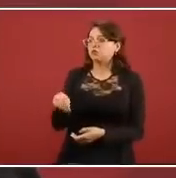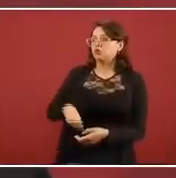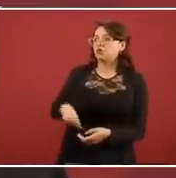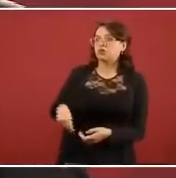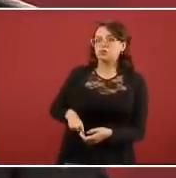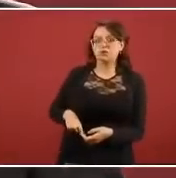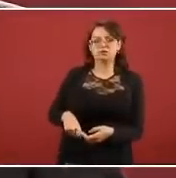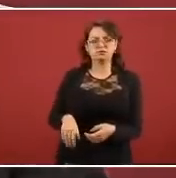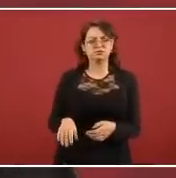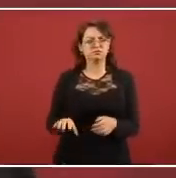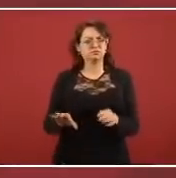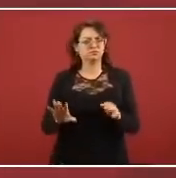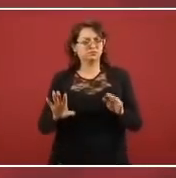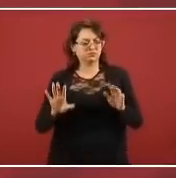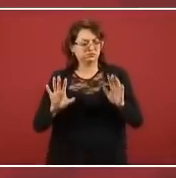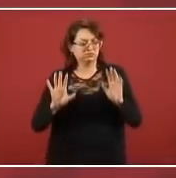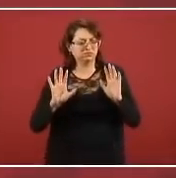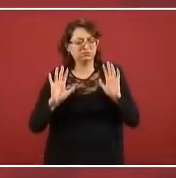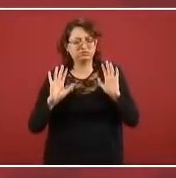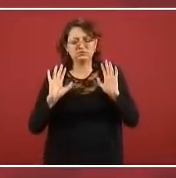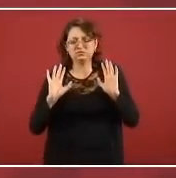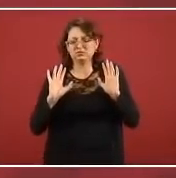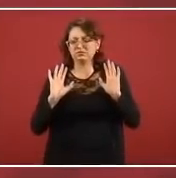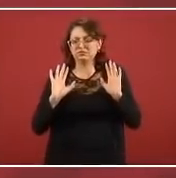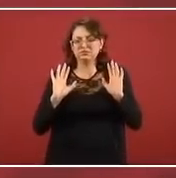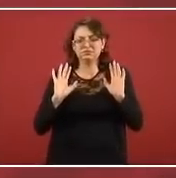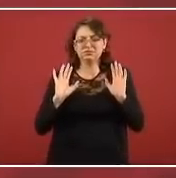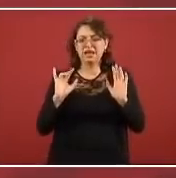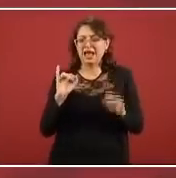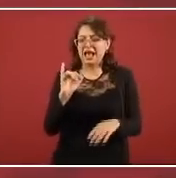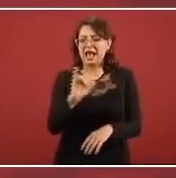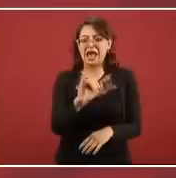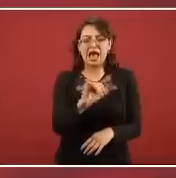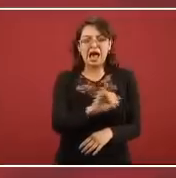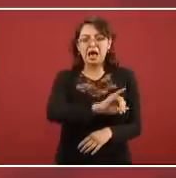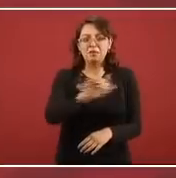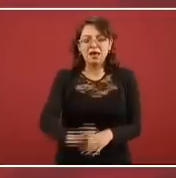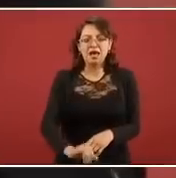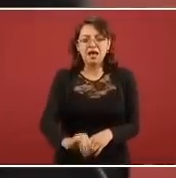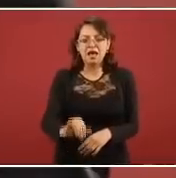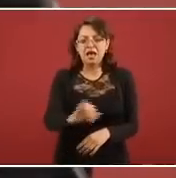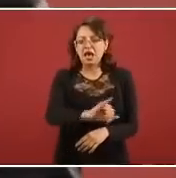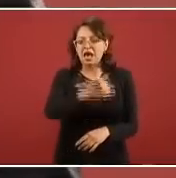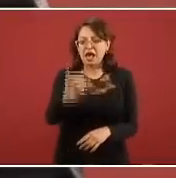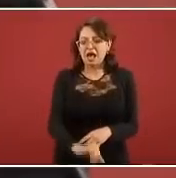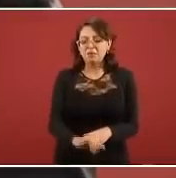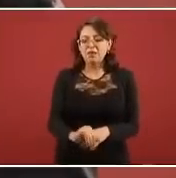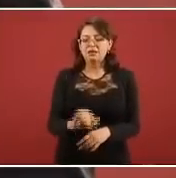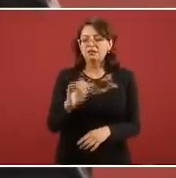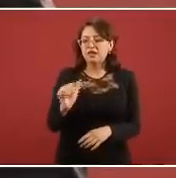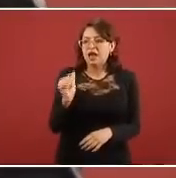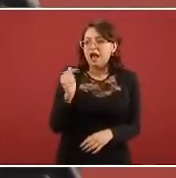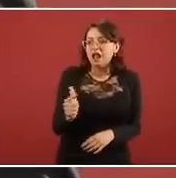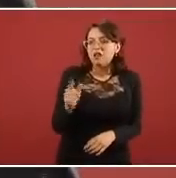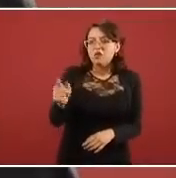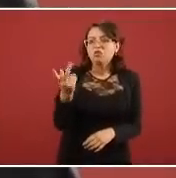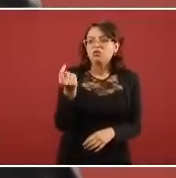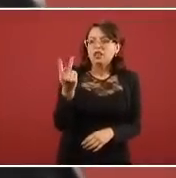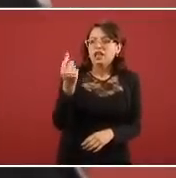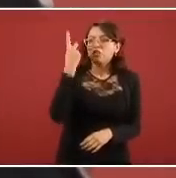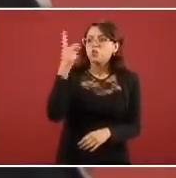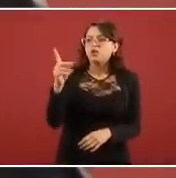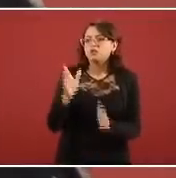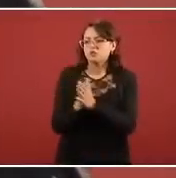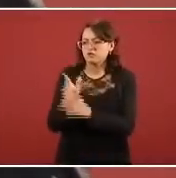Somos incapaces de pedirle a los dueños de un medio de comunicación que quiten